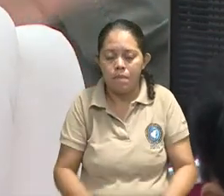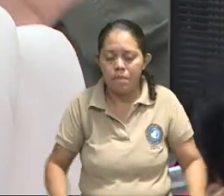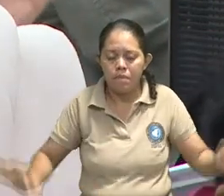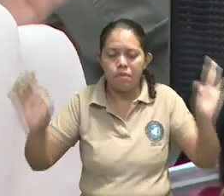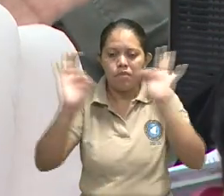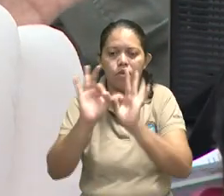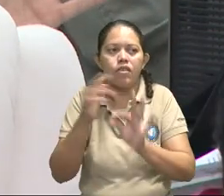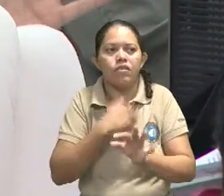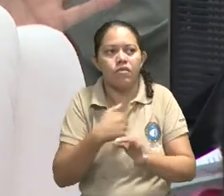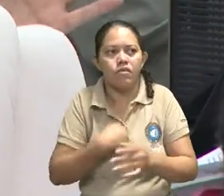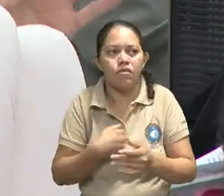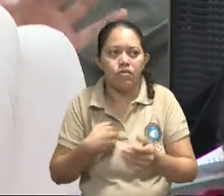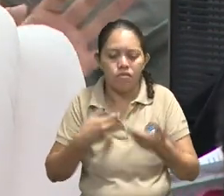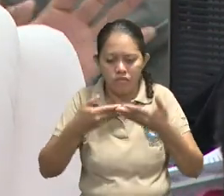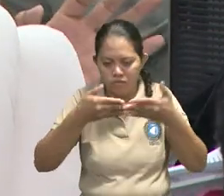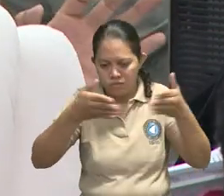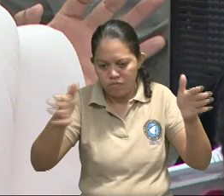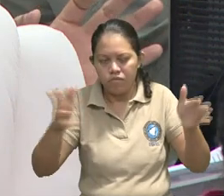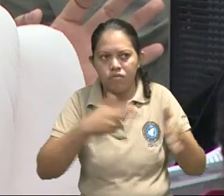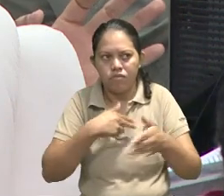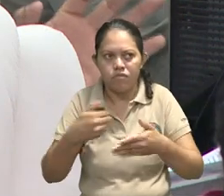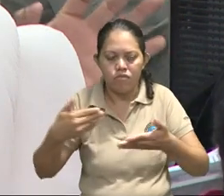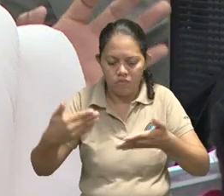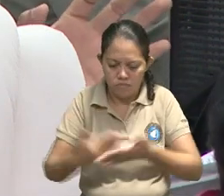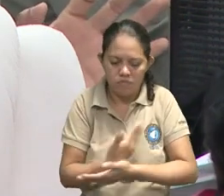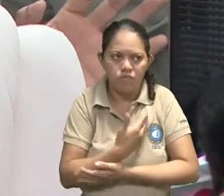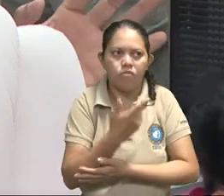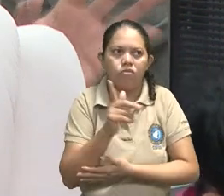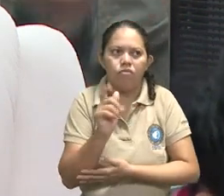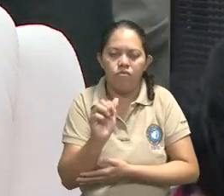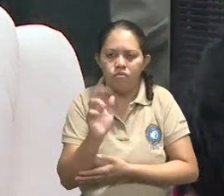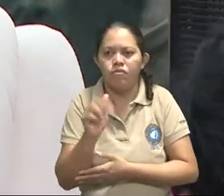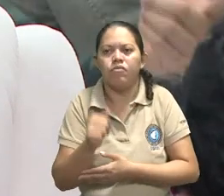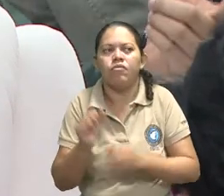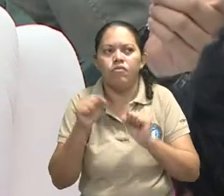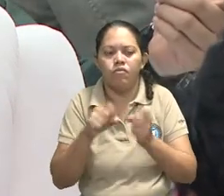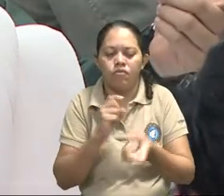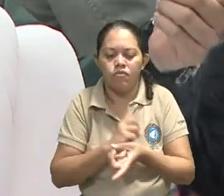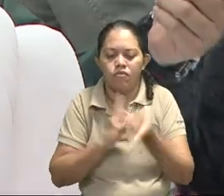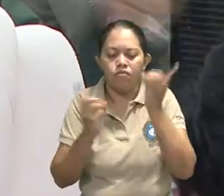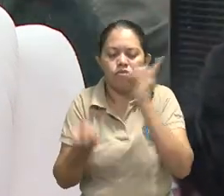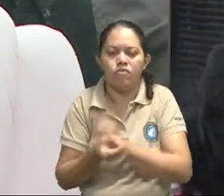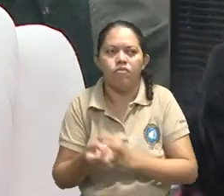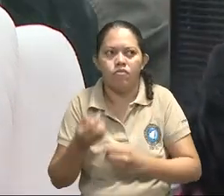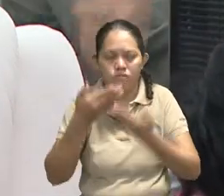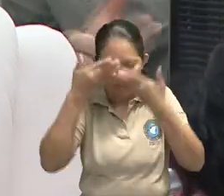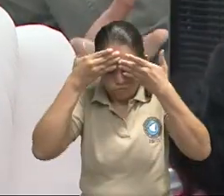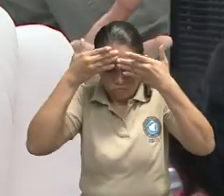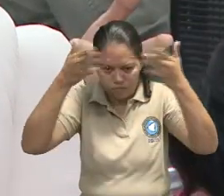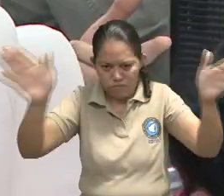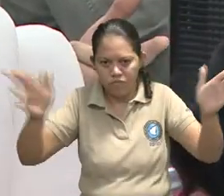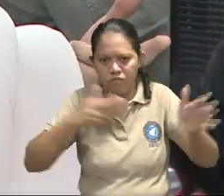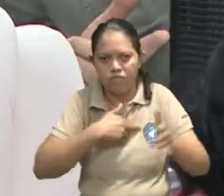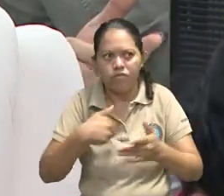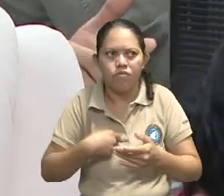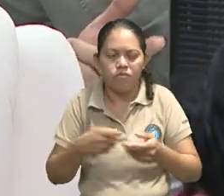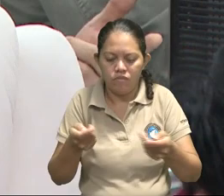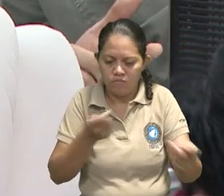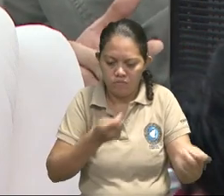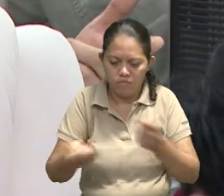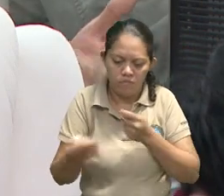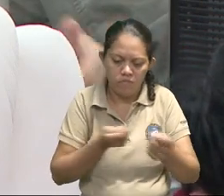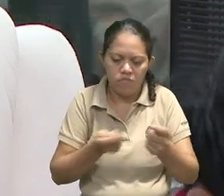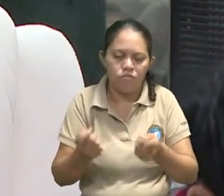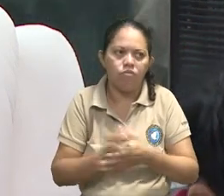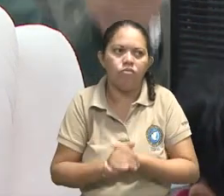puerta por la que puede entrar esta nueva herramienta para cambiar la mentalidad de cómo supervisar a los